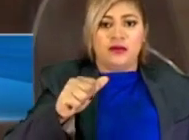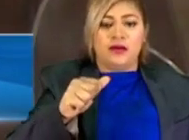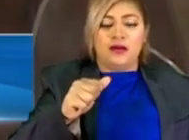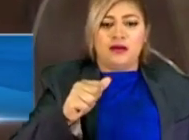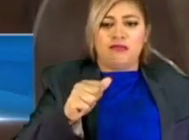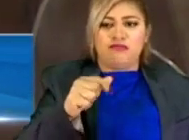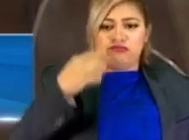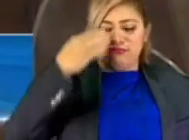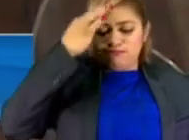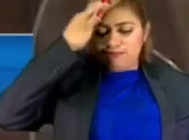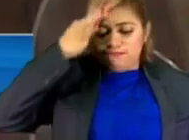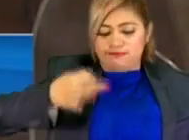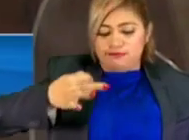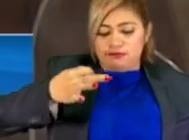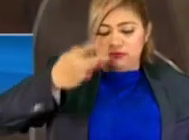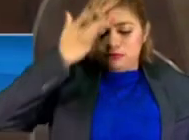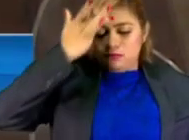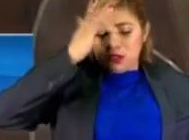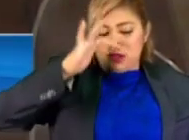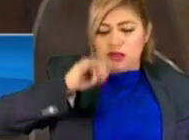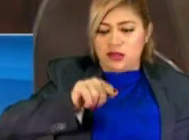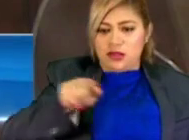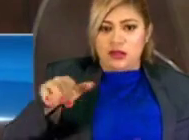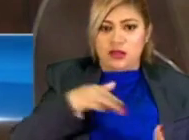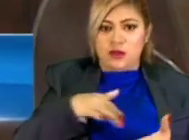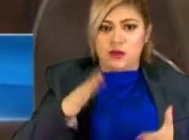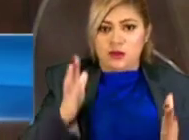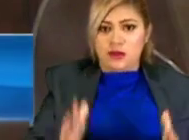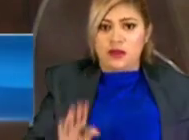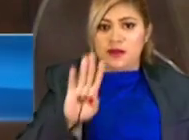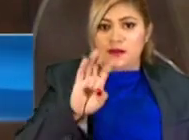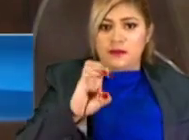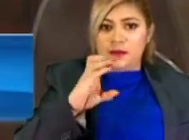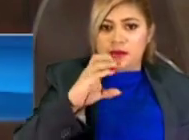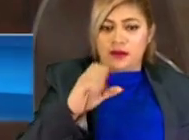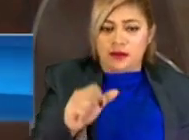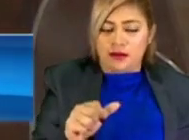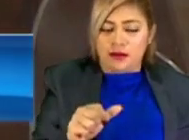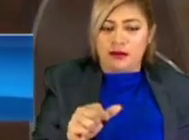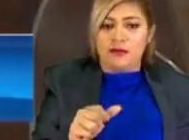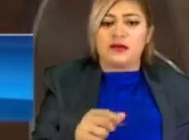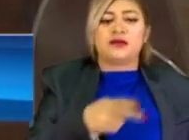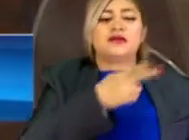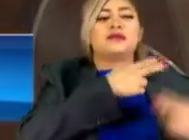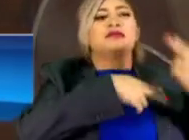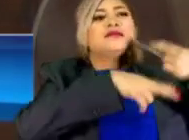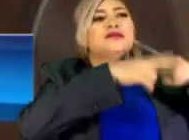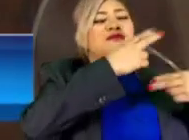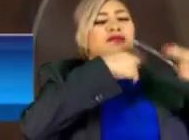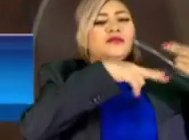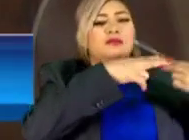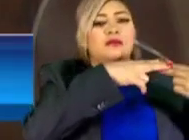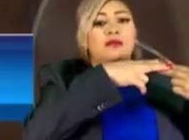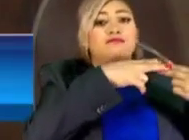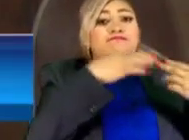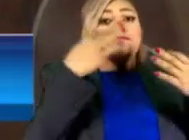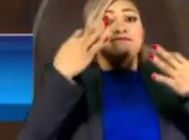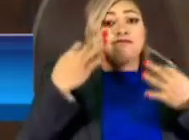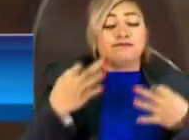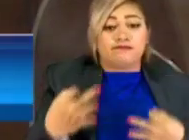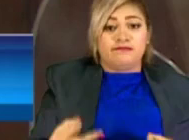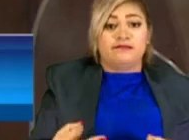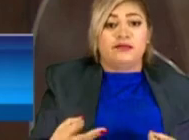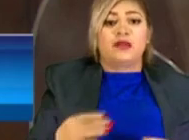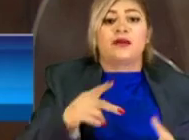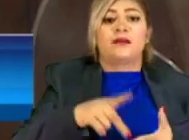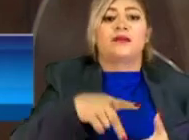la excelencia académica de nuestros estudiantes, algo histórico e inédito. El